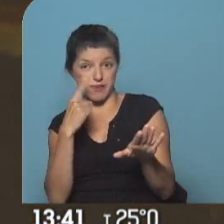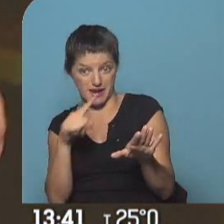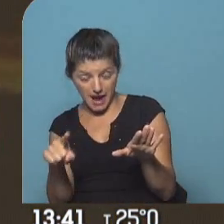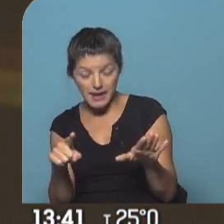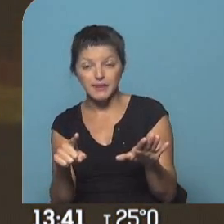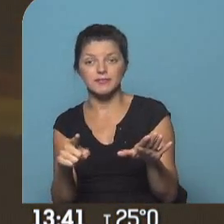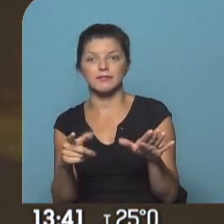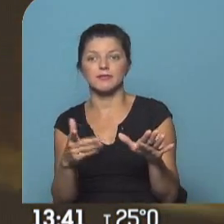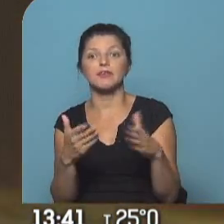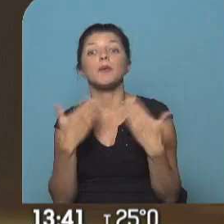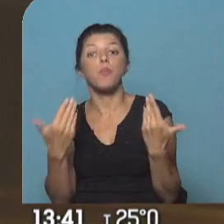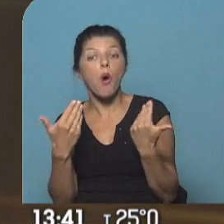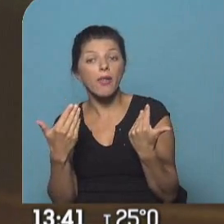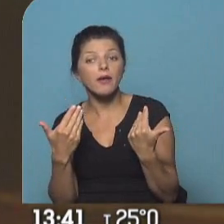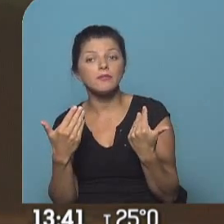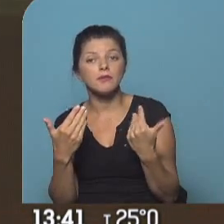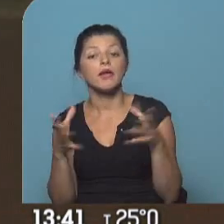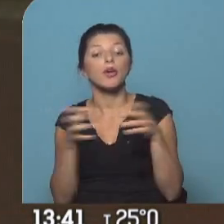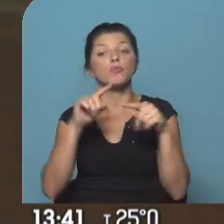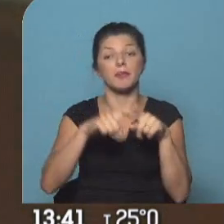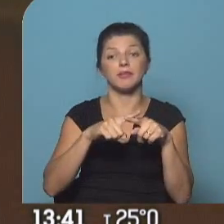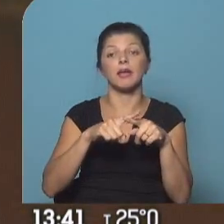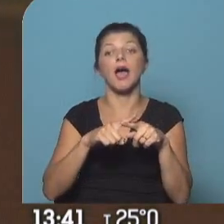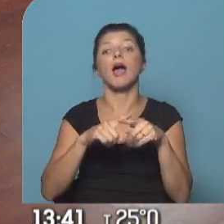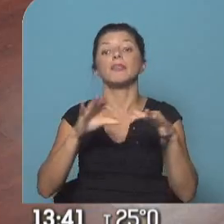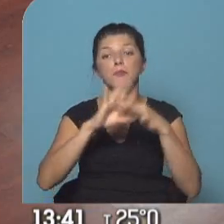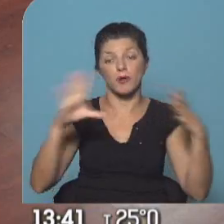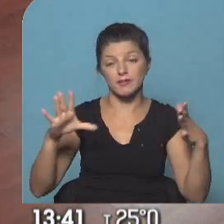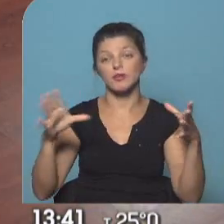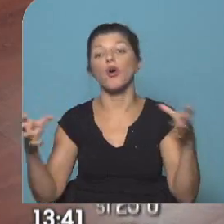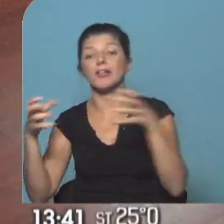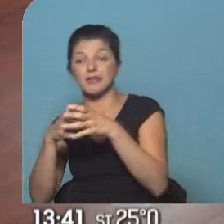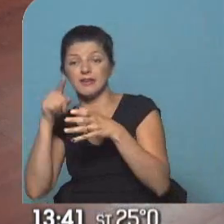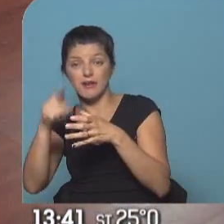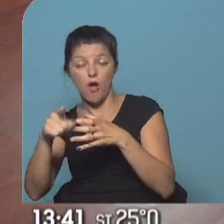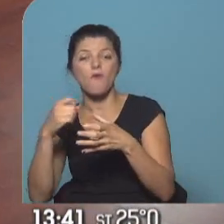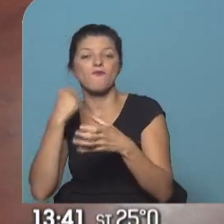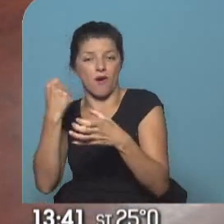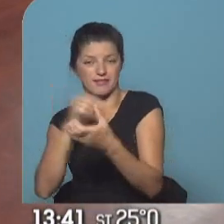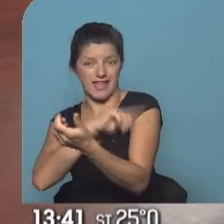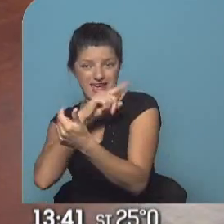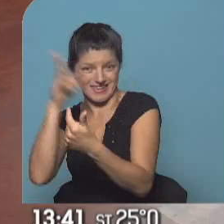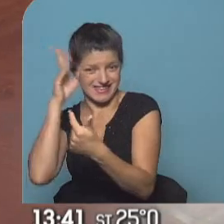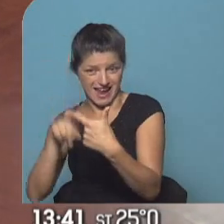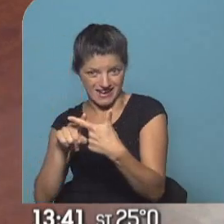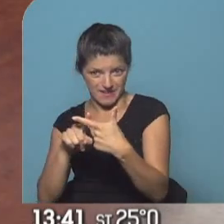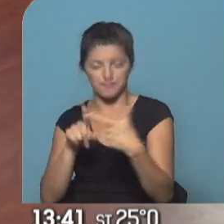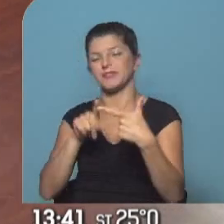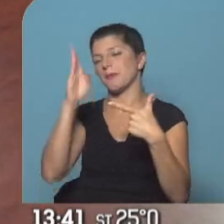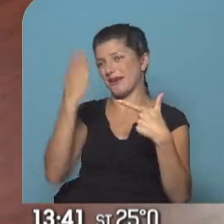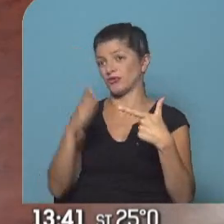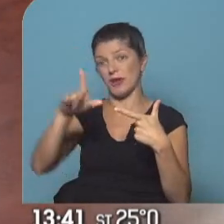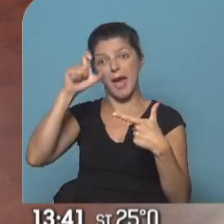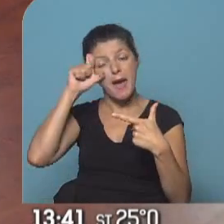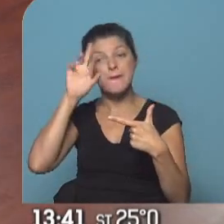pronto la comunión entre el Partido Democrático y Forza Italia, el partido de Silvio Berlusconi. que vuelve. No puede volver él porque no se lo permite